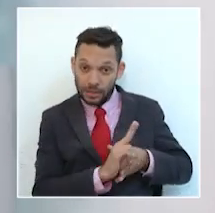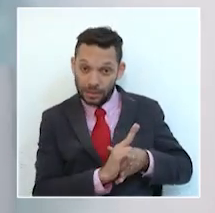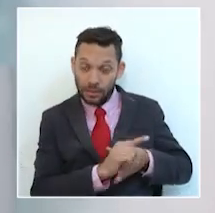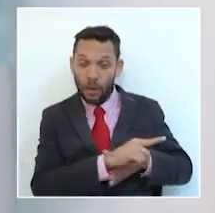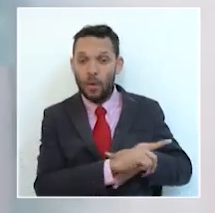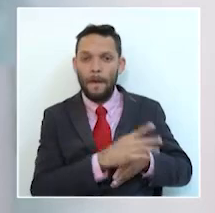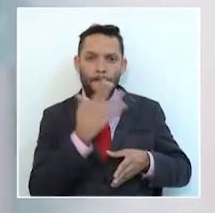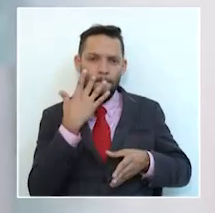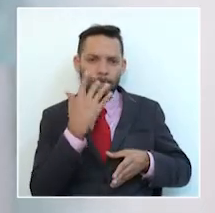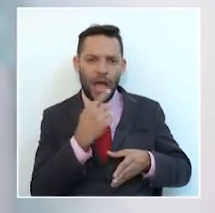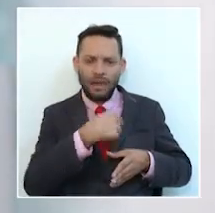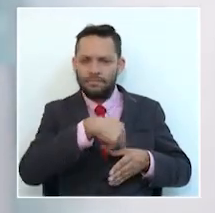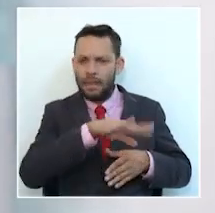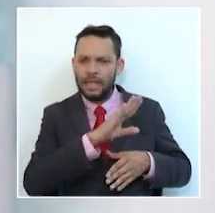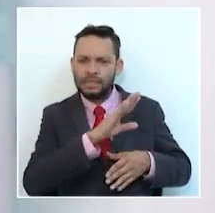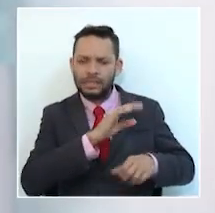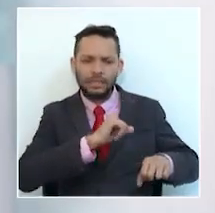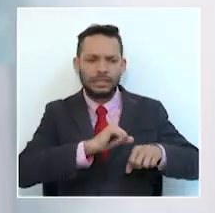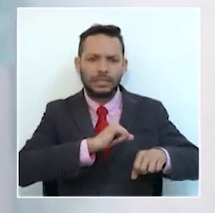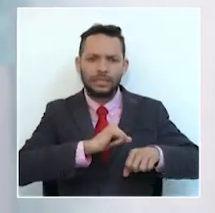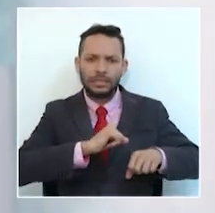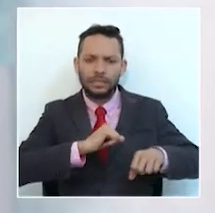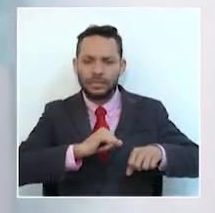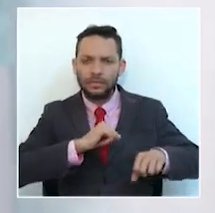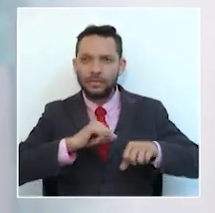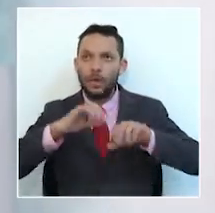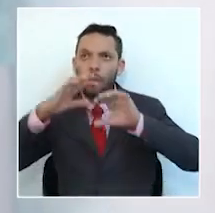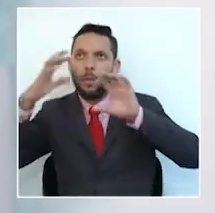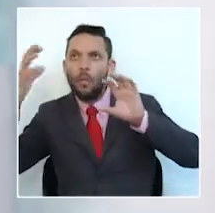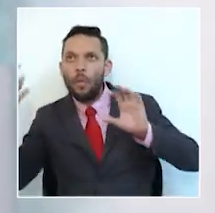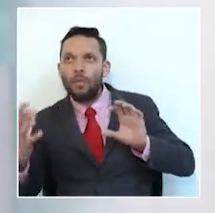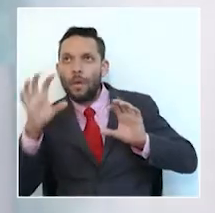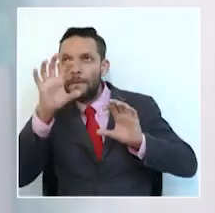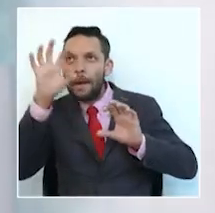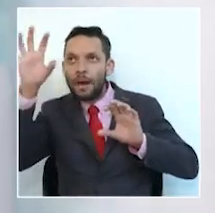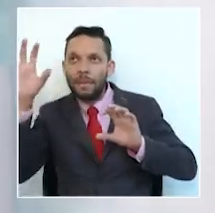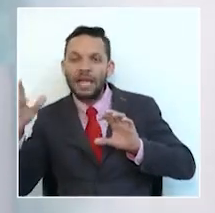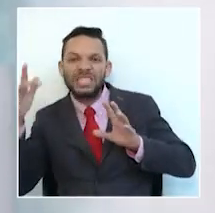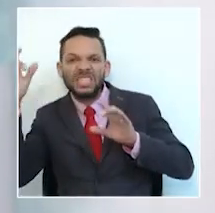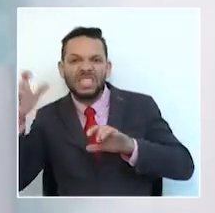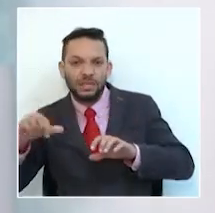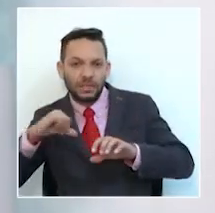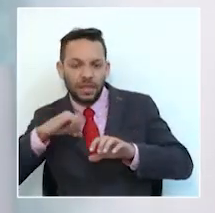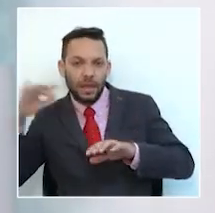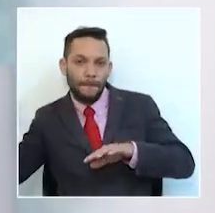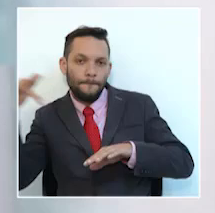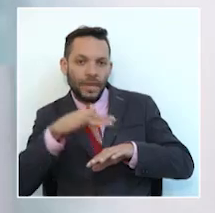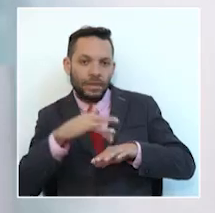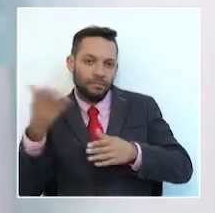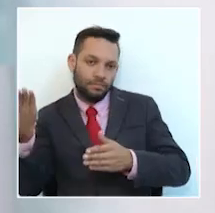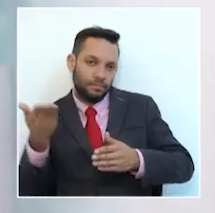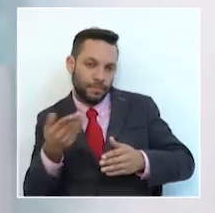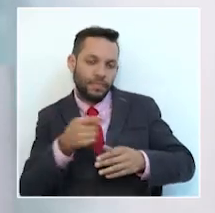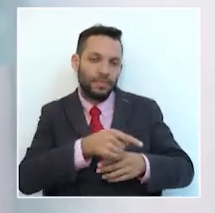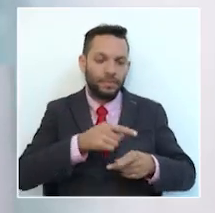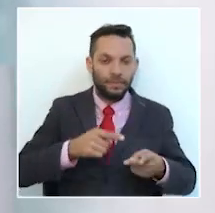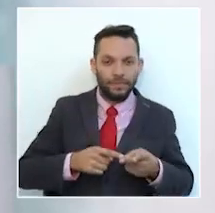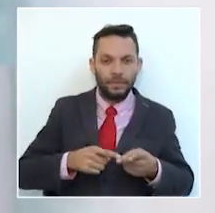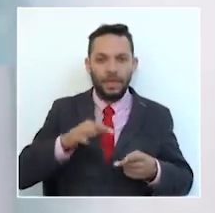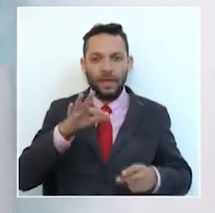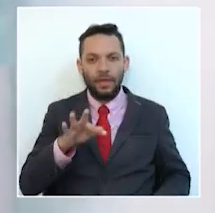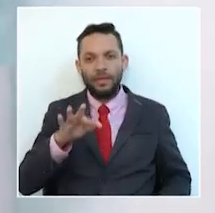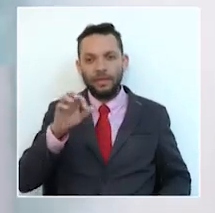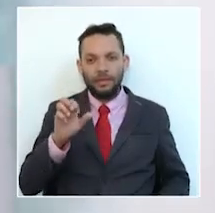espléndidos que el mundo tiene que conocer y que tiene que venir a probar el agua termal es